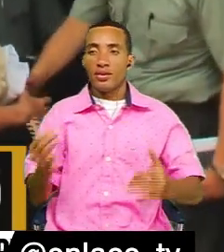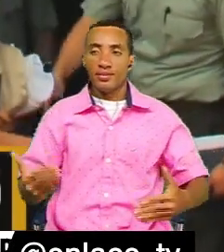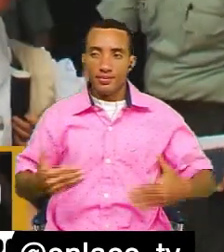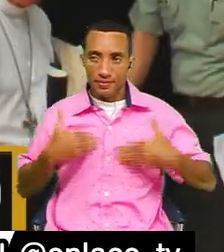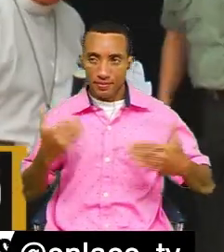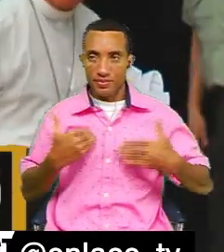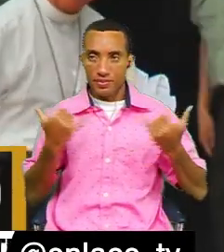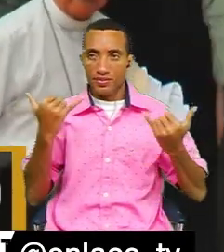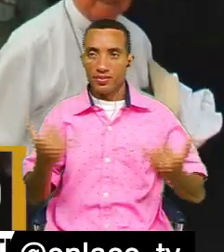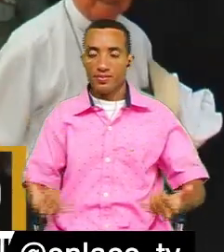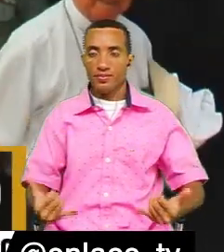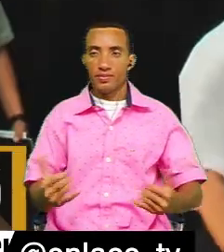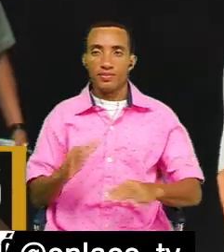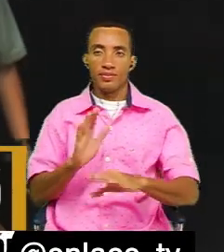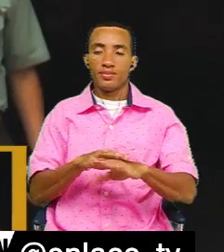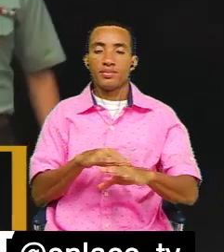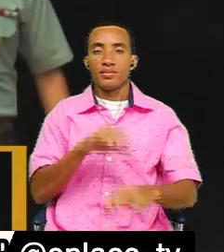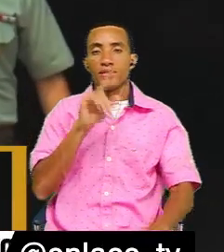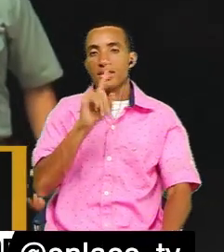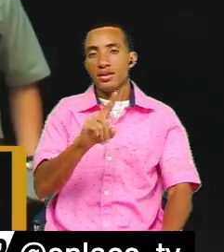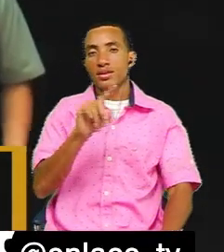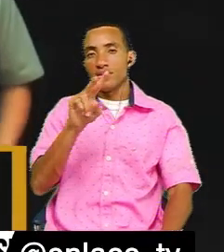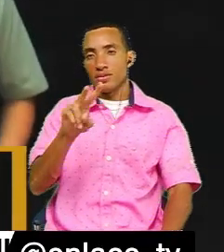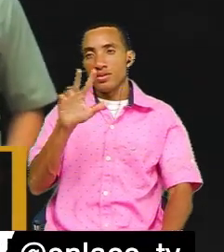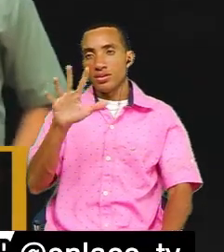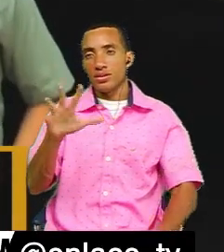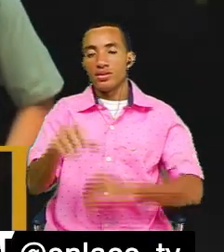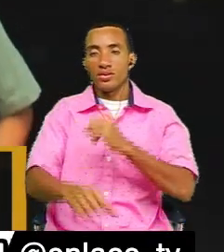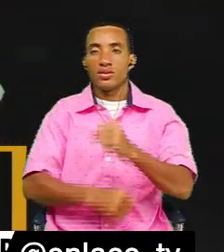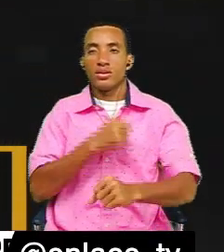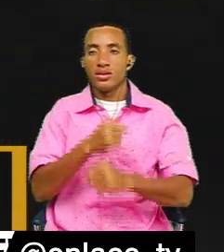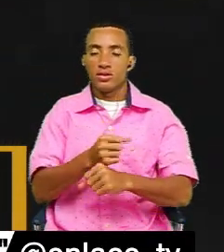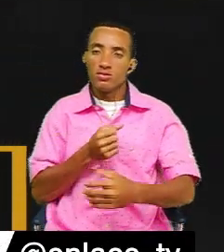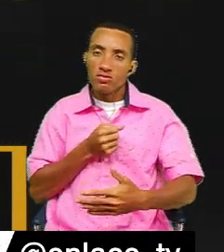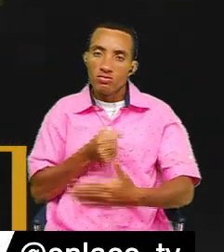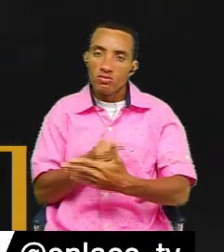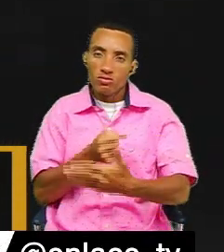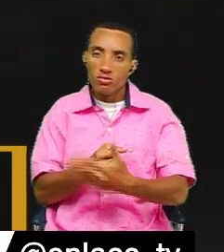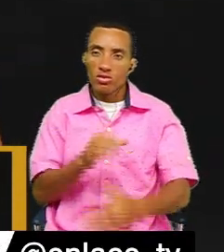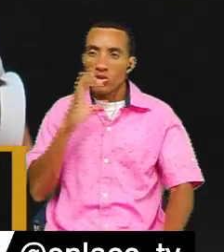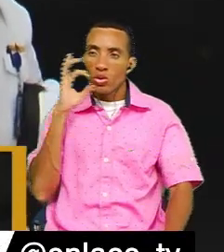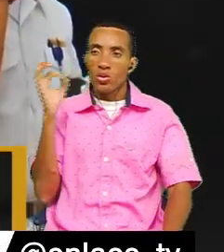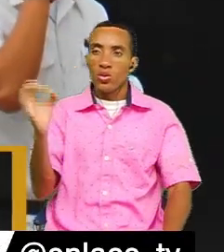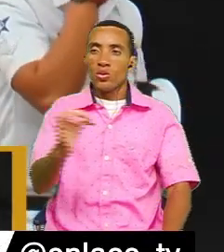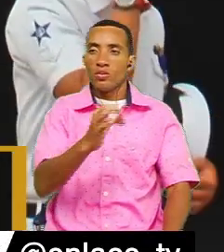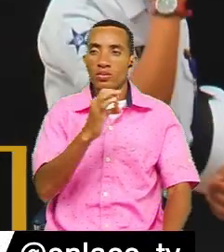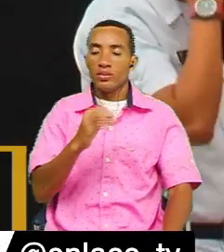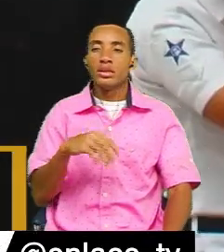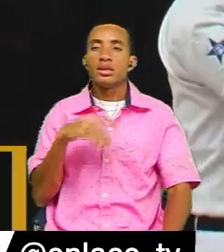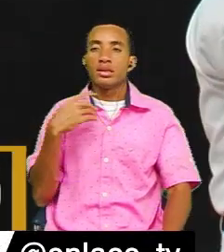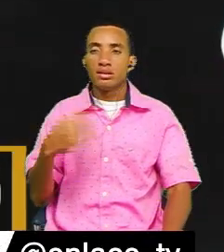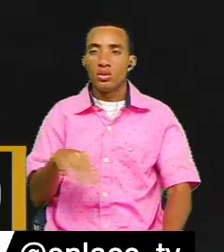reconocer hoy esos 125 años de lucha de estos hombres que han, muchos de ellos